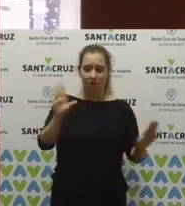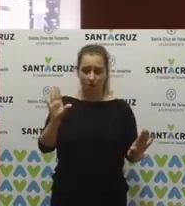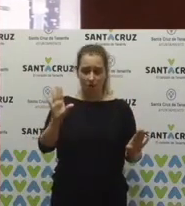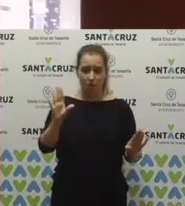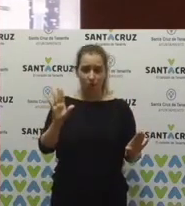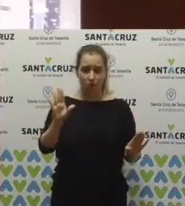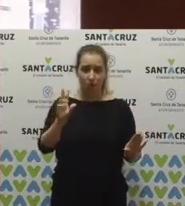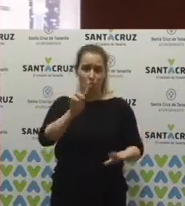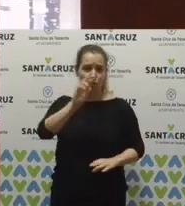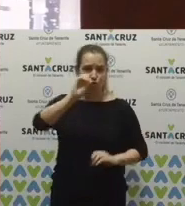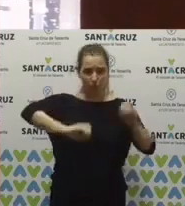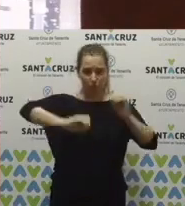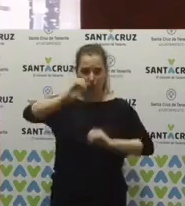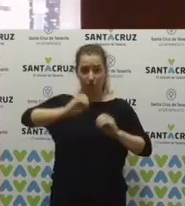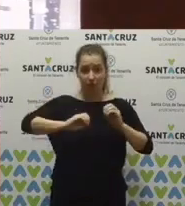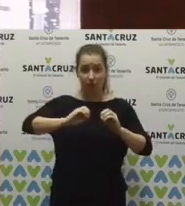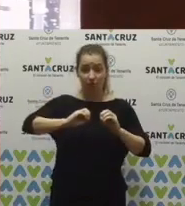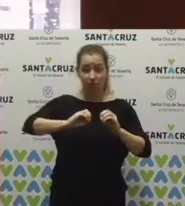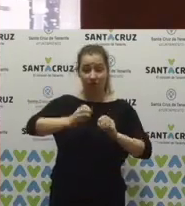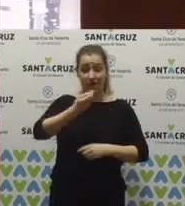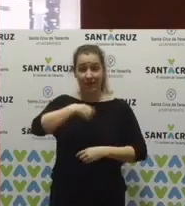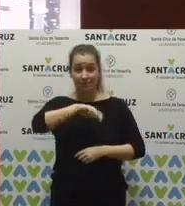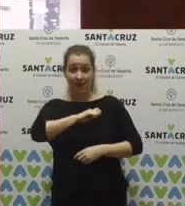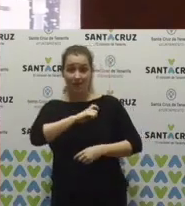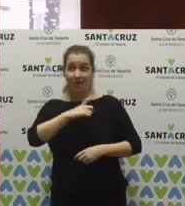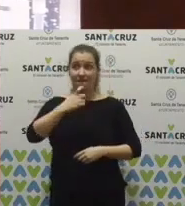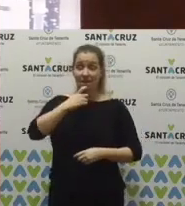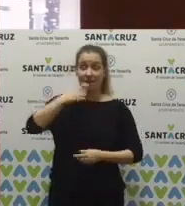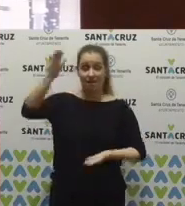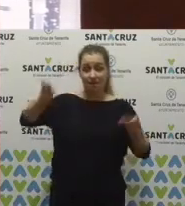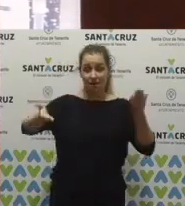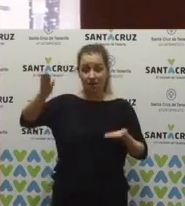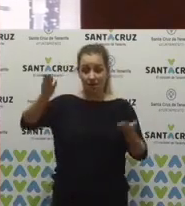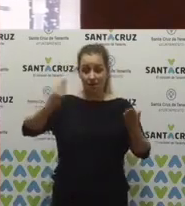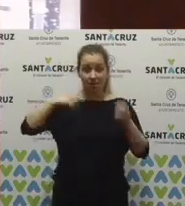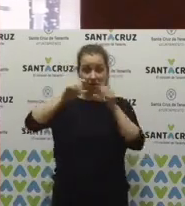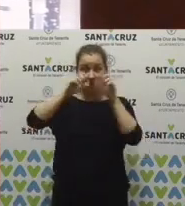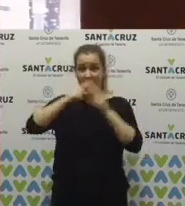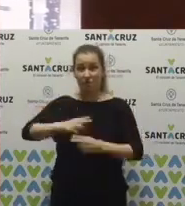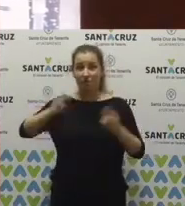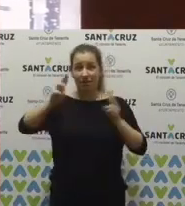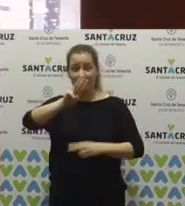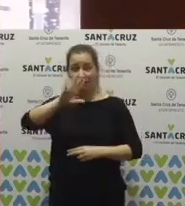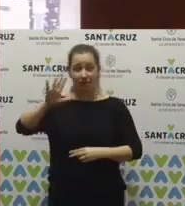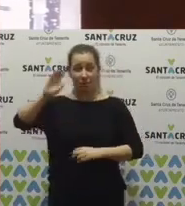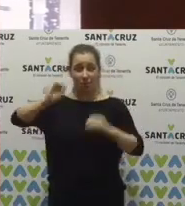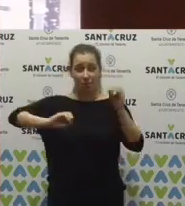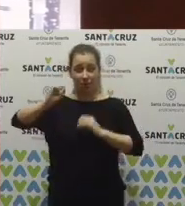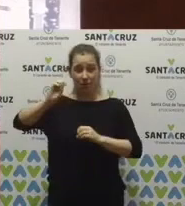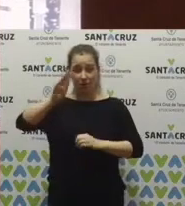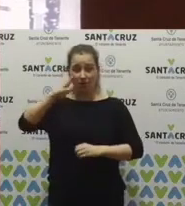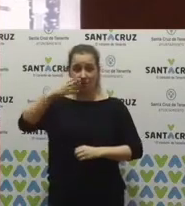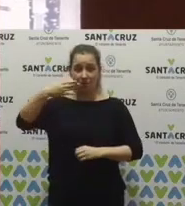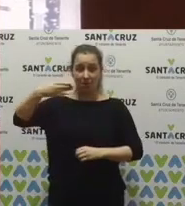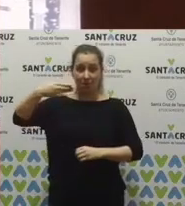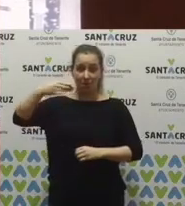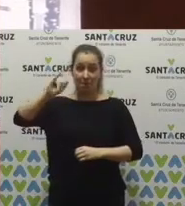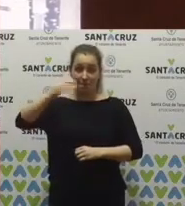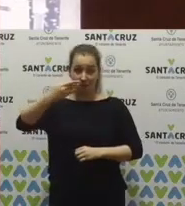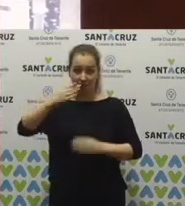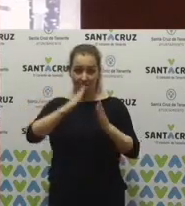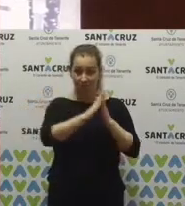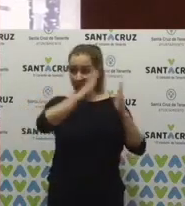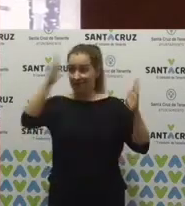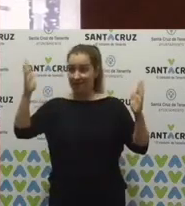entre españa y finlandia donde las empresas públicas equivalen al 45 por ciento del pib están todos los demás no tenemos un exceso de empresas